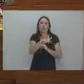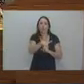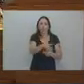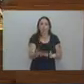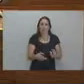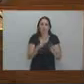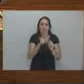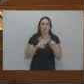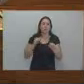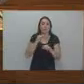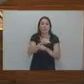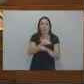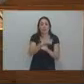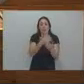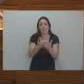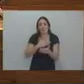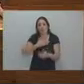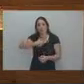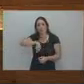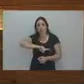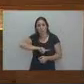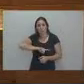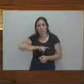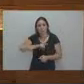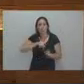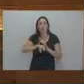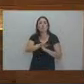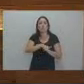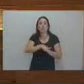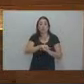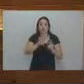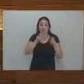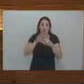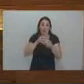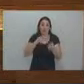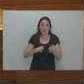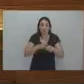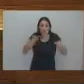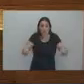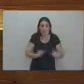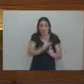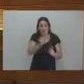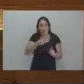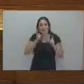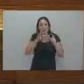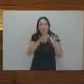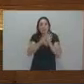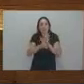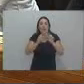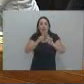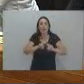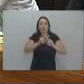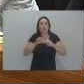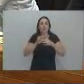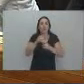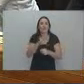financiar las propuestas que nosotros hacíamos. Y en ese sentido, durante la campaña electoral tratamos de explicar que la auditoría de la